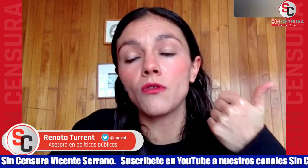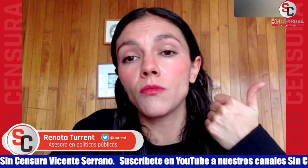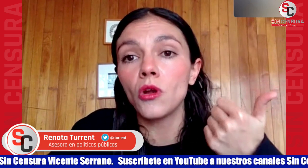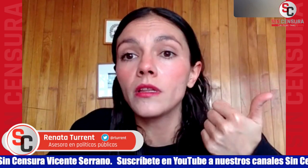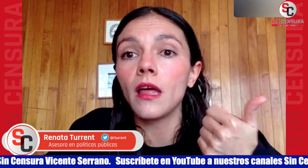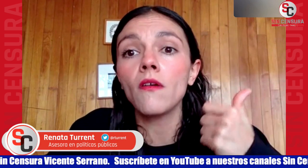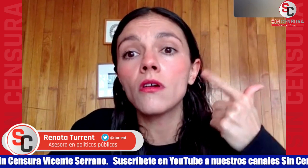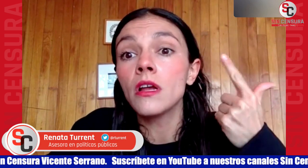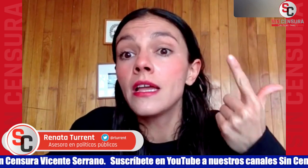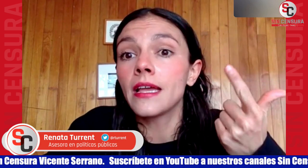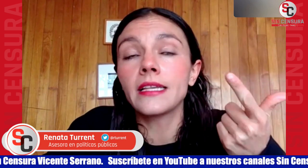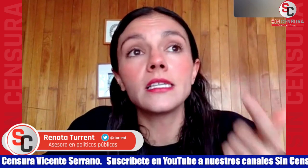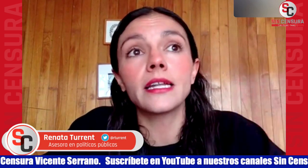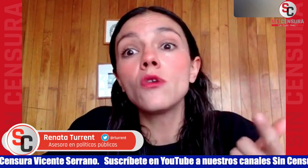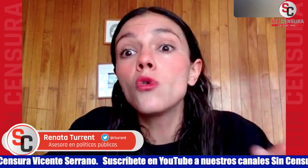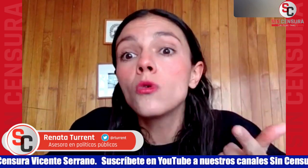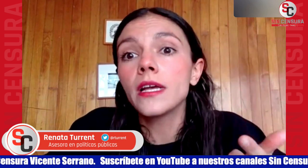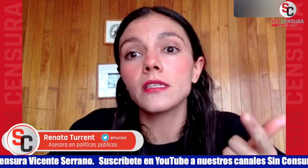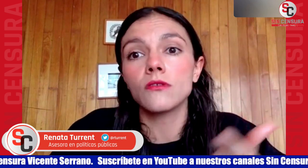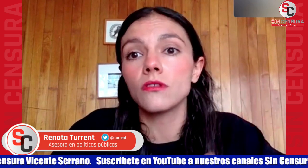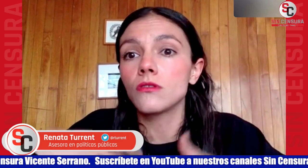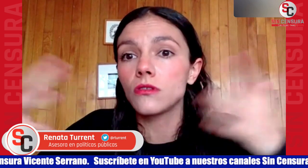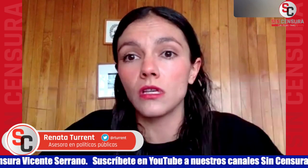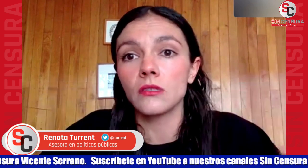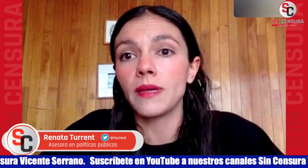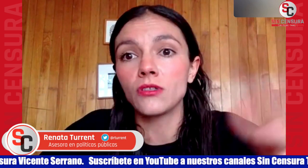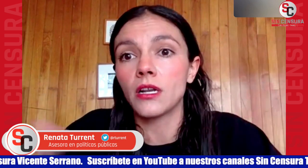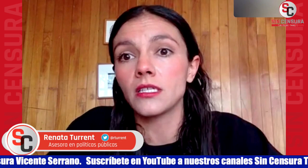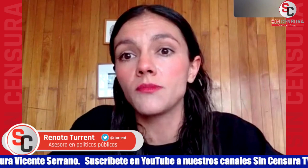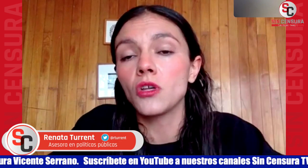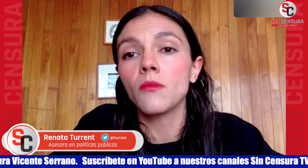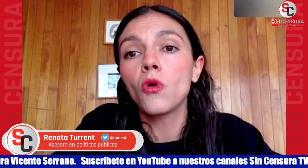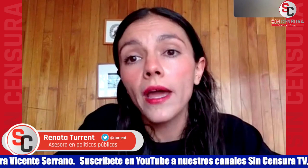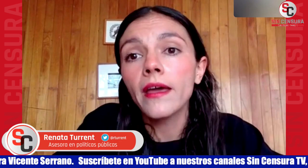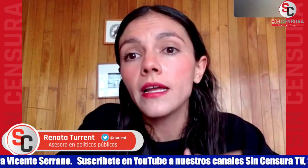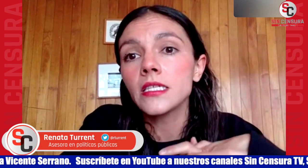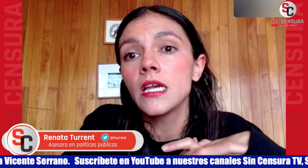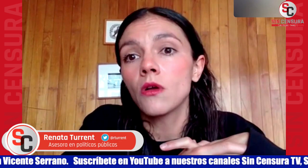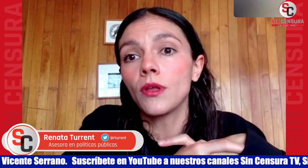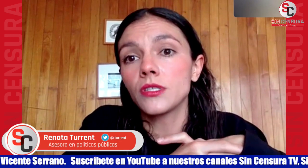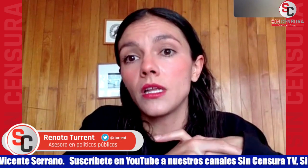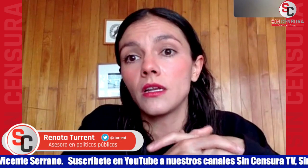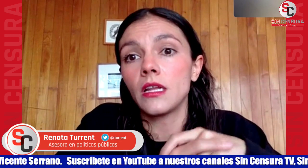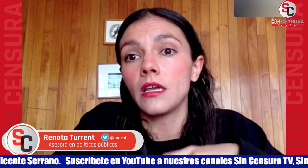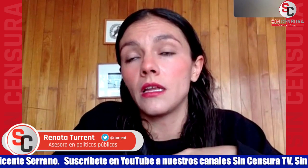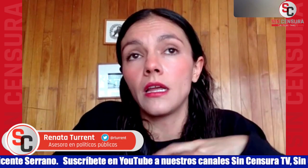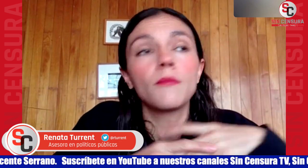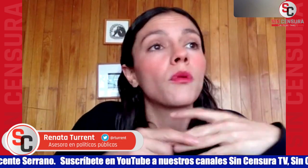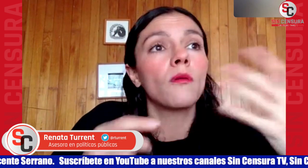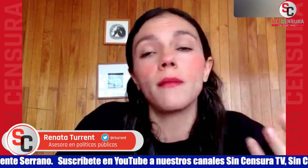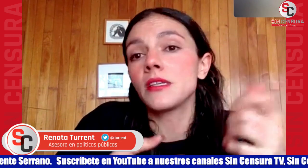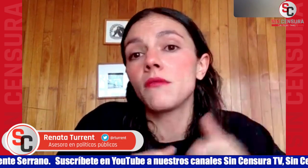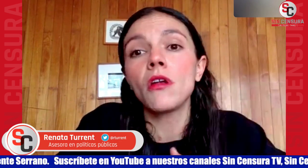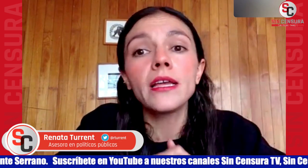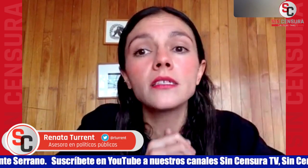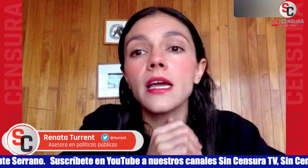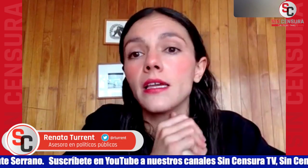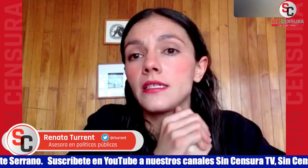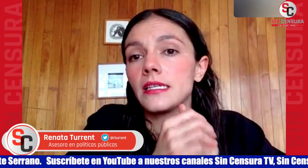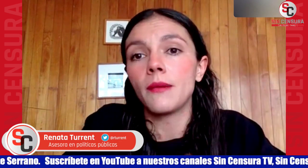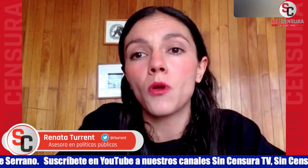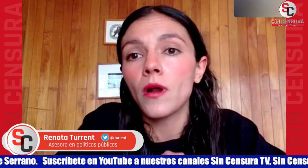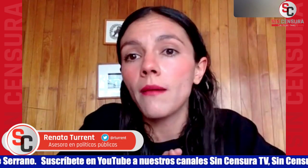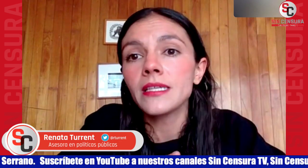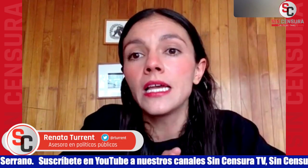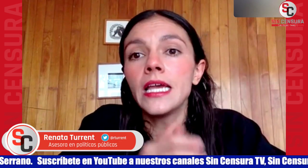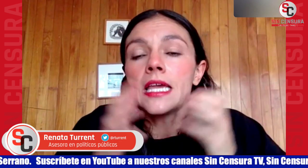hay un violentador, existen lunas, que son estos espacios de recepción de mujeres, cuando están en problemas de violencia y se les